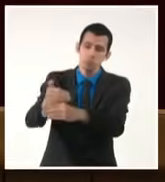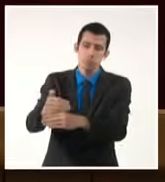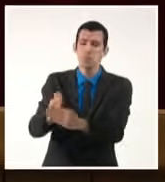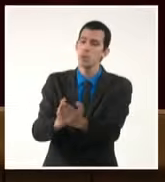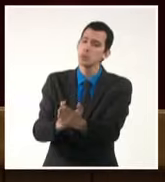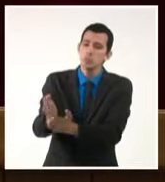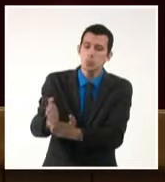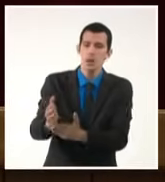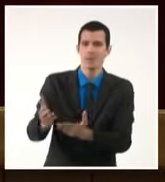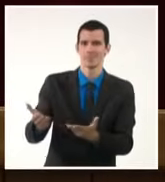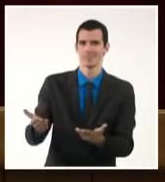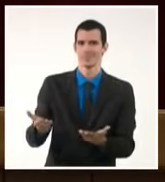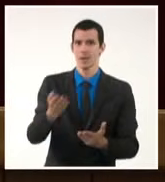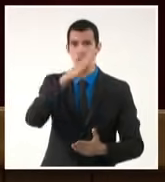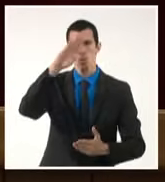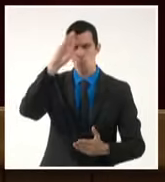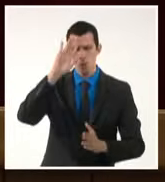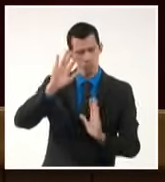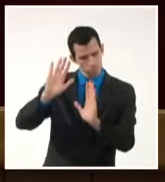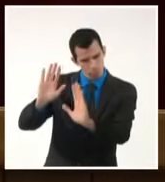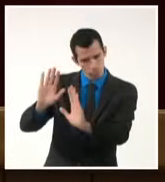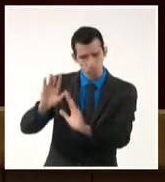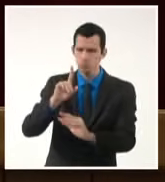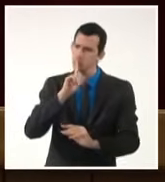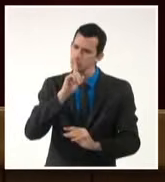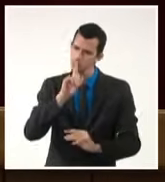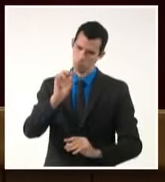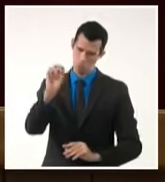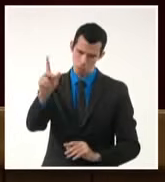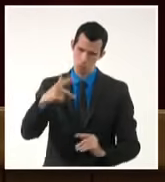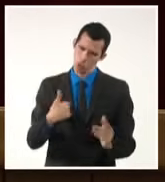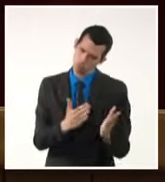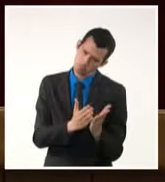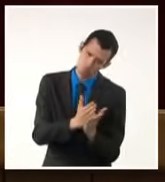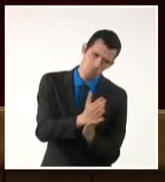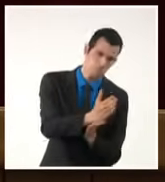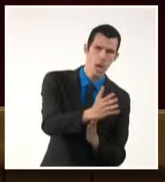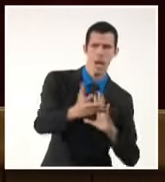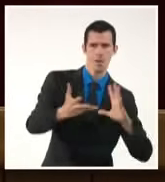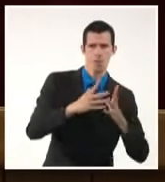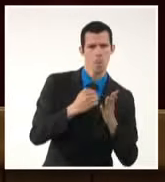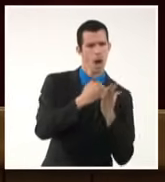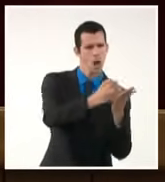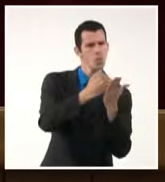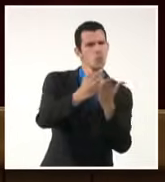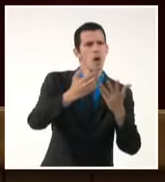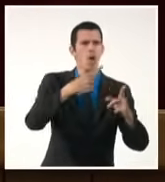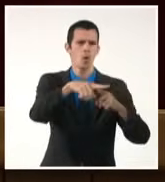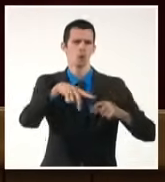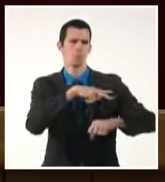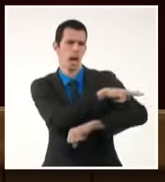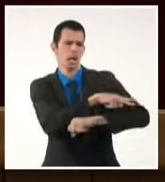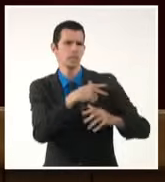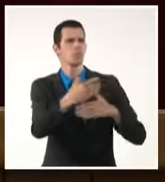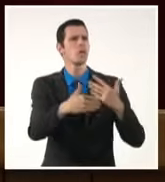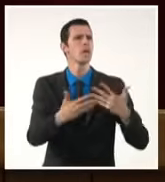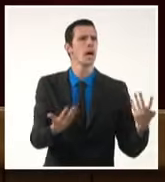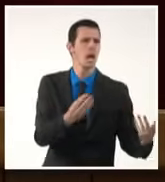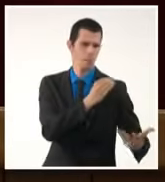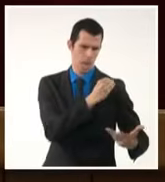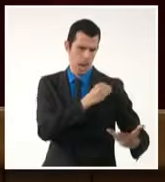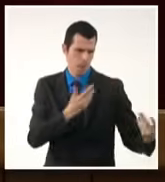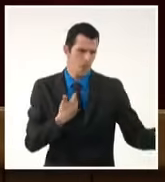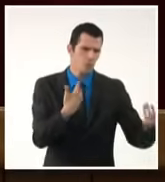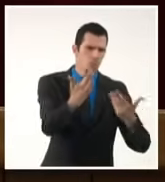solidaridad y la comprensión de una parte significativa de la comunidad internacional, Cuba enfrenta los